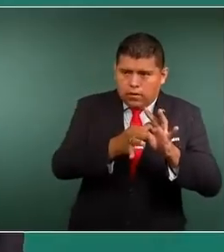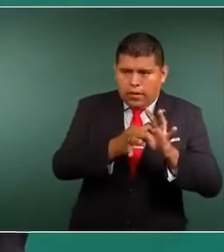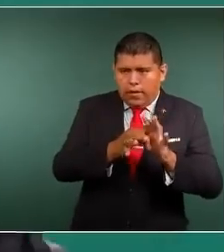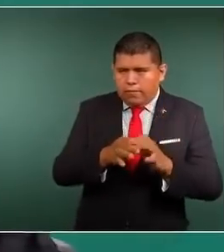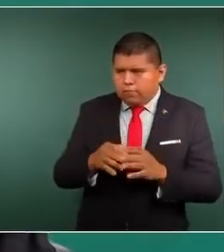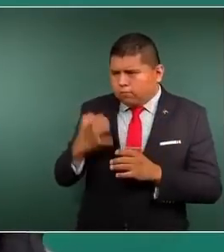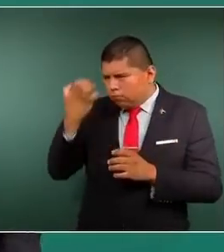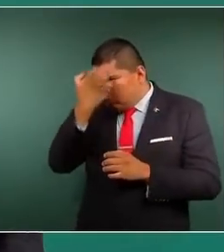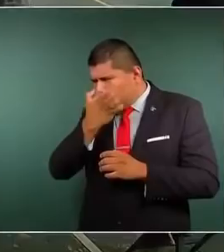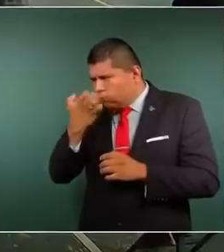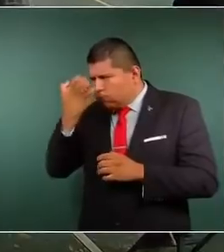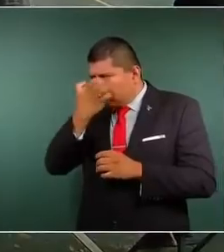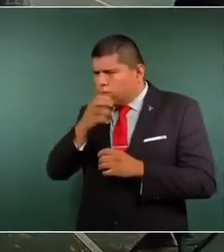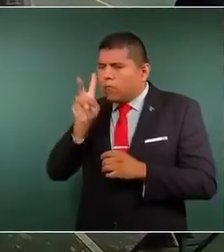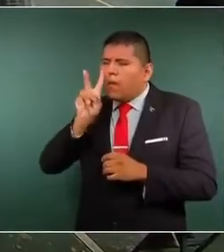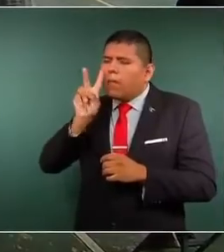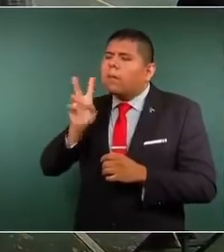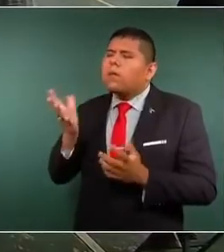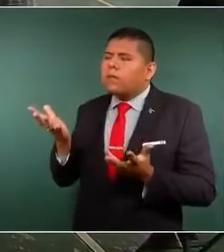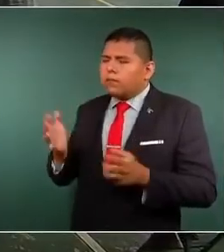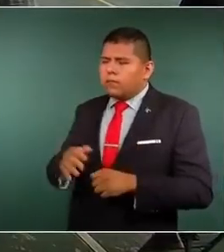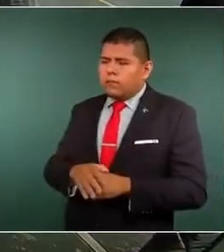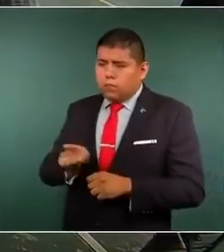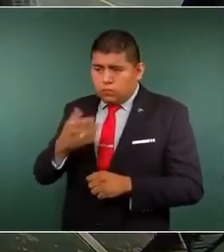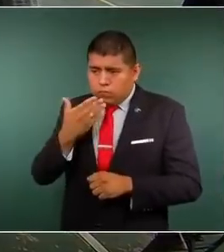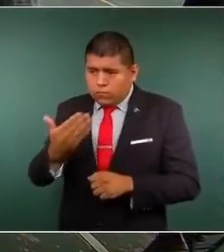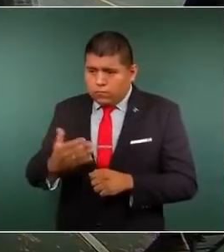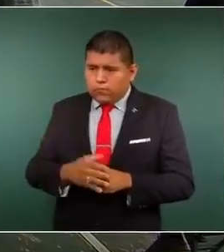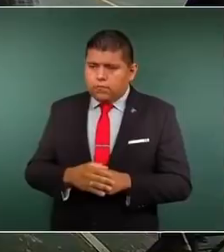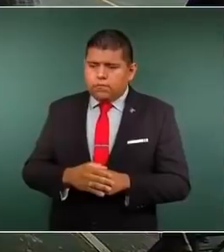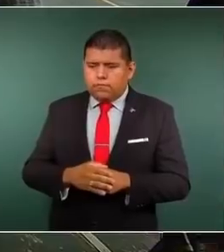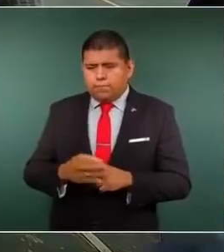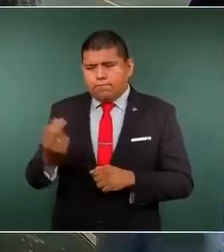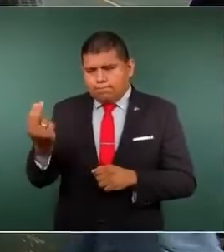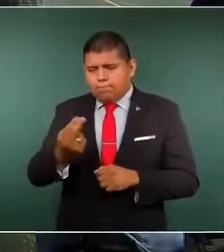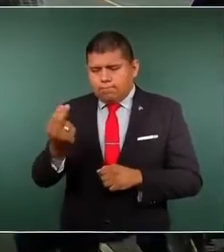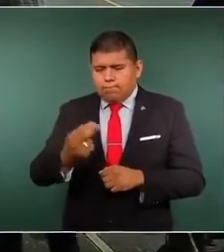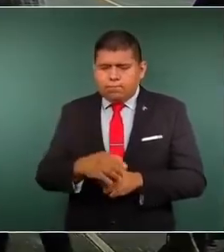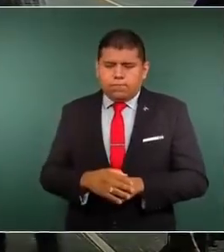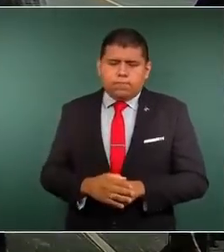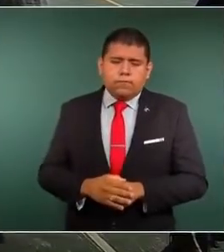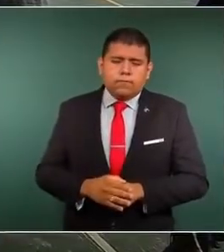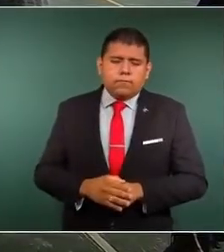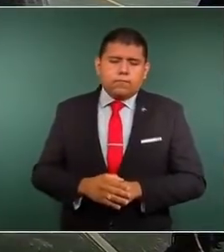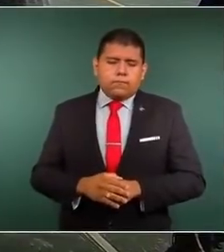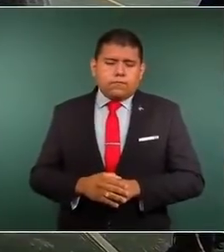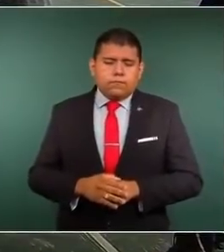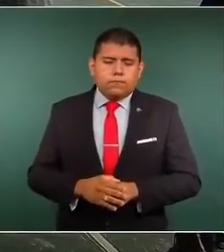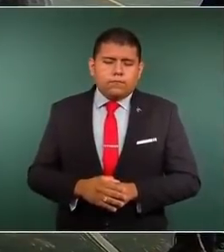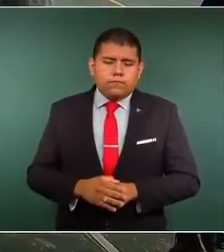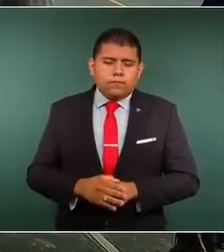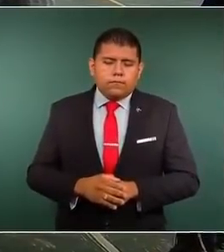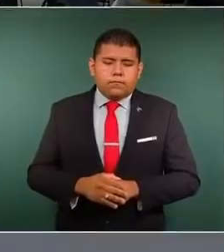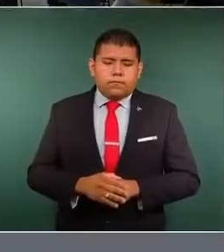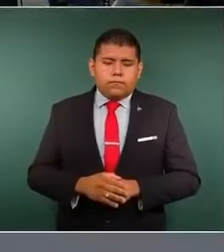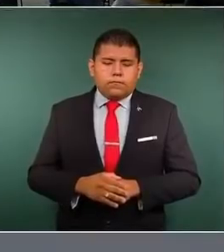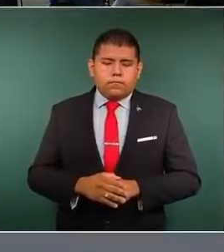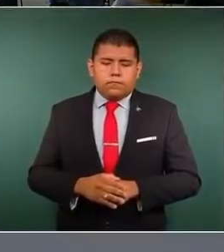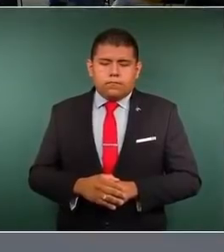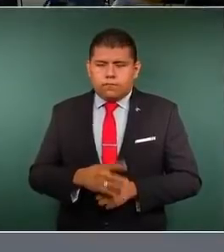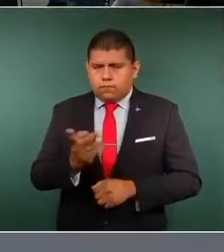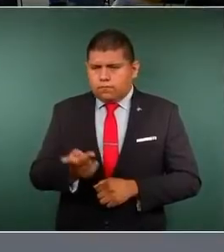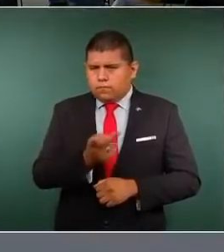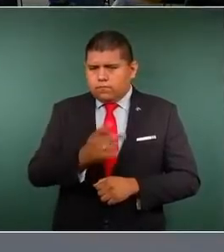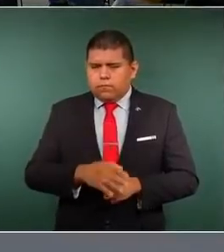quede al margen de los equipos de trabajo que tenemos en la secretaría se han presentado o